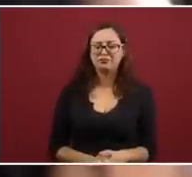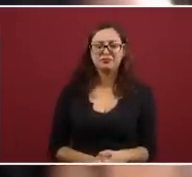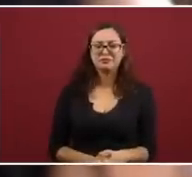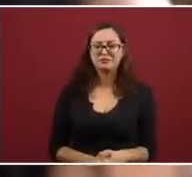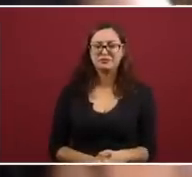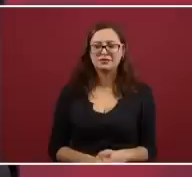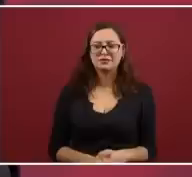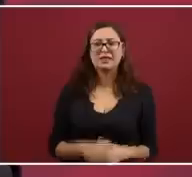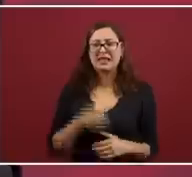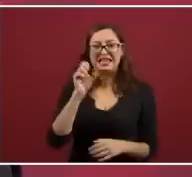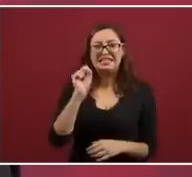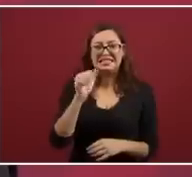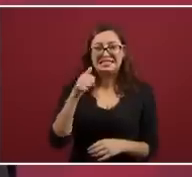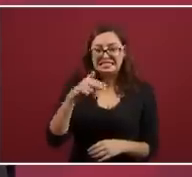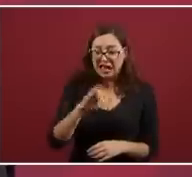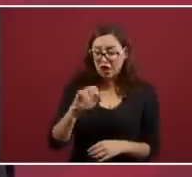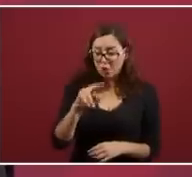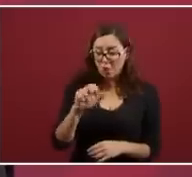San Juana haga eso.